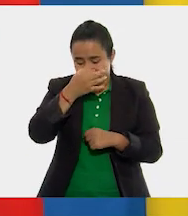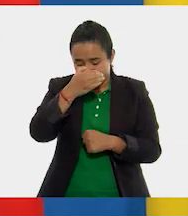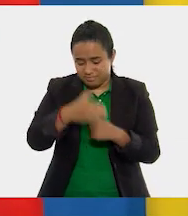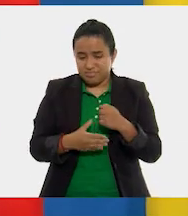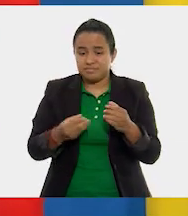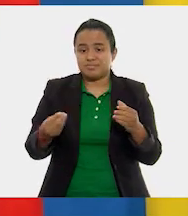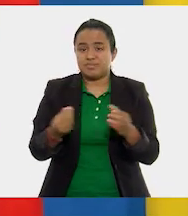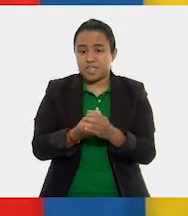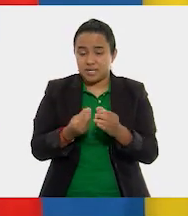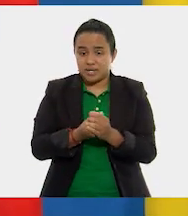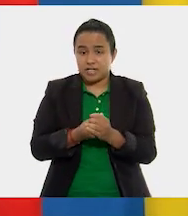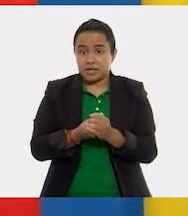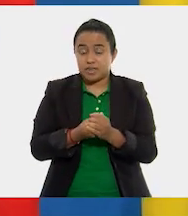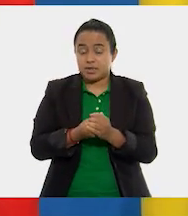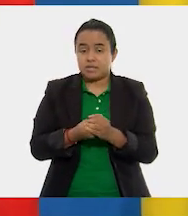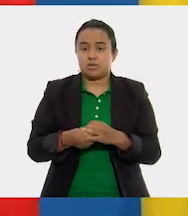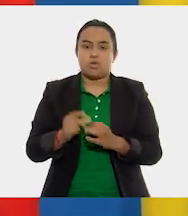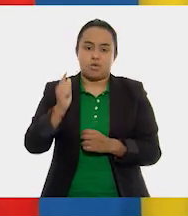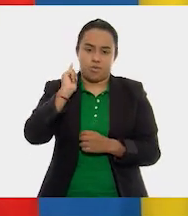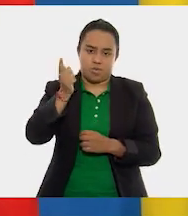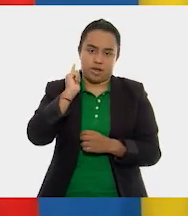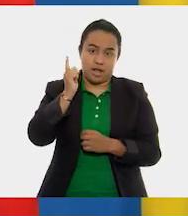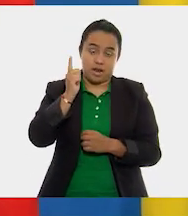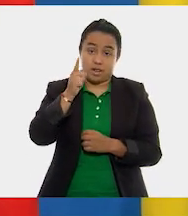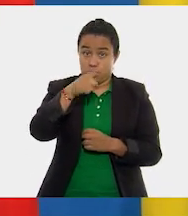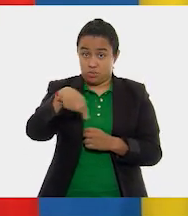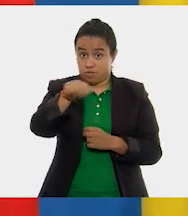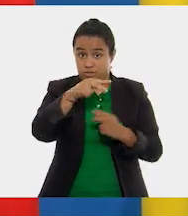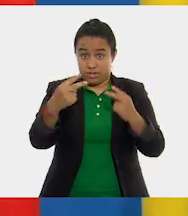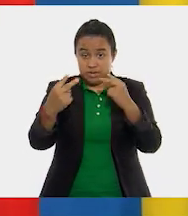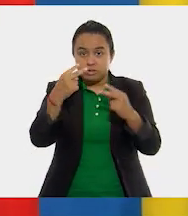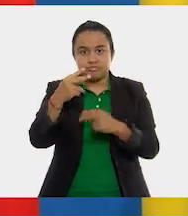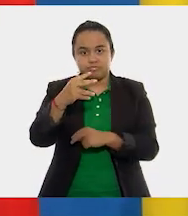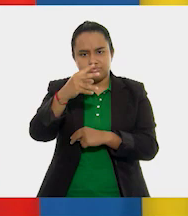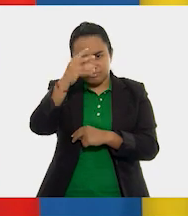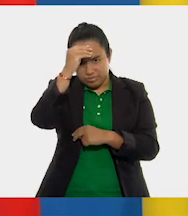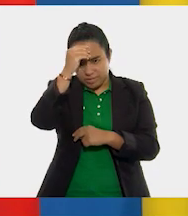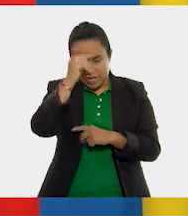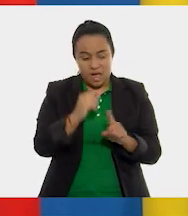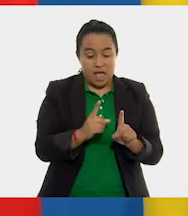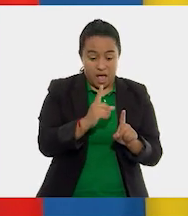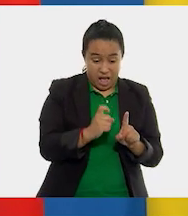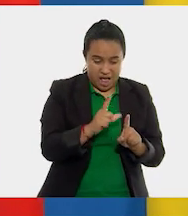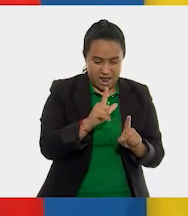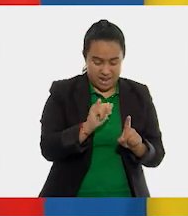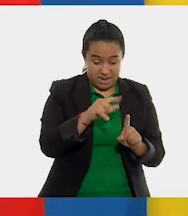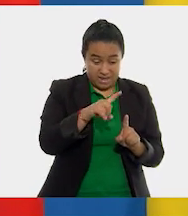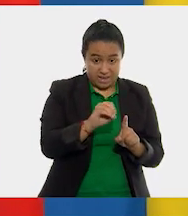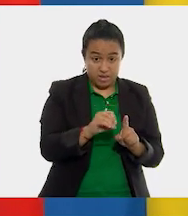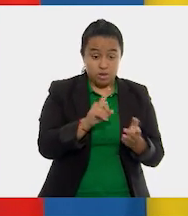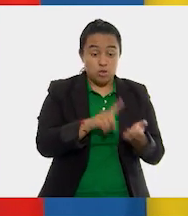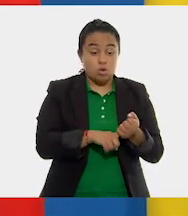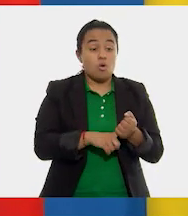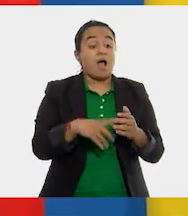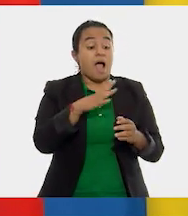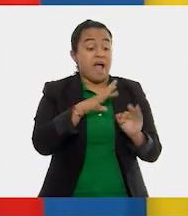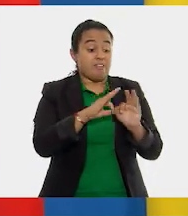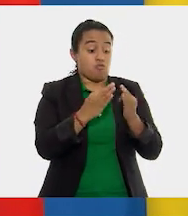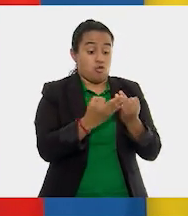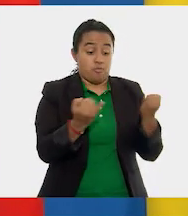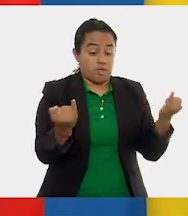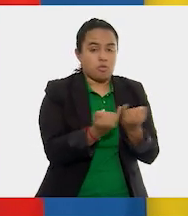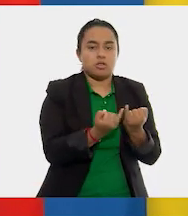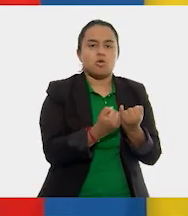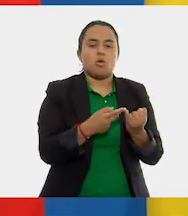de nuestra clase y espero que allá en casita hayan aprendido que los líquidos no tienen una forma fija, pero